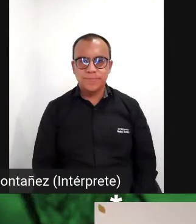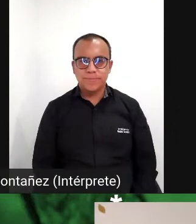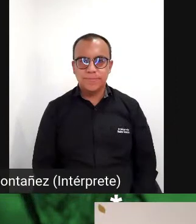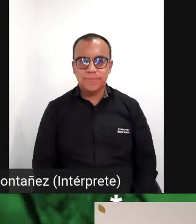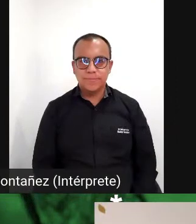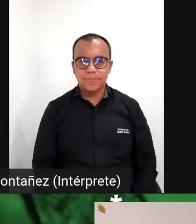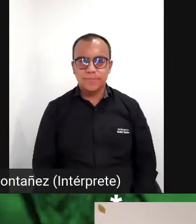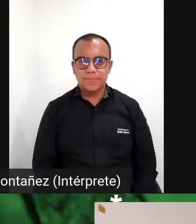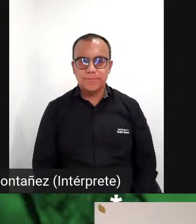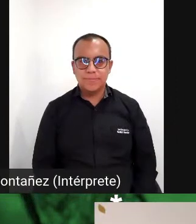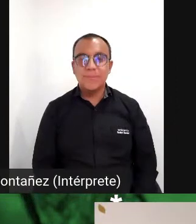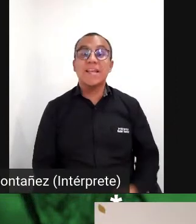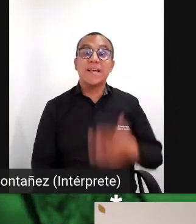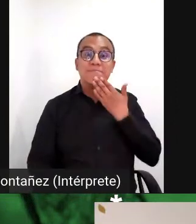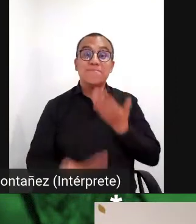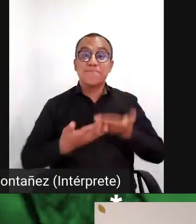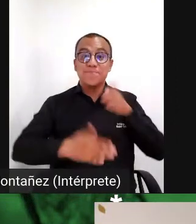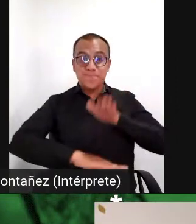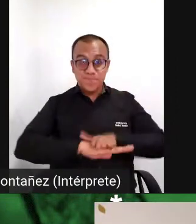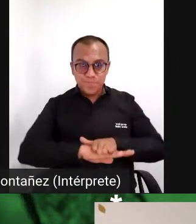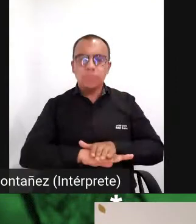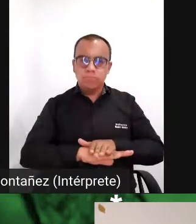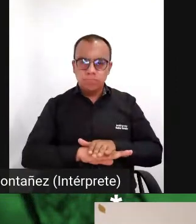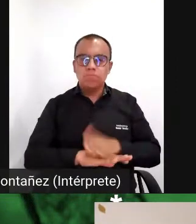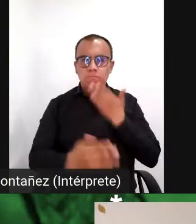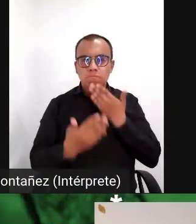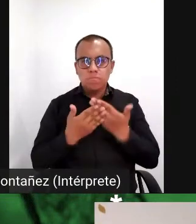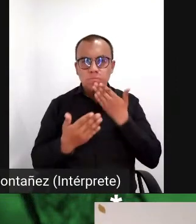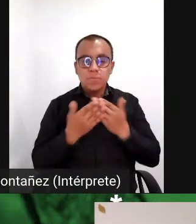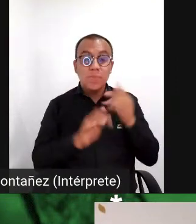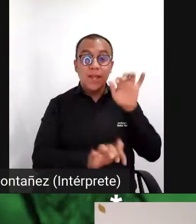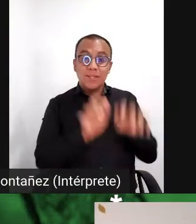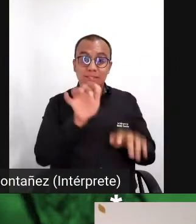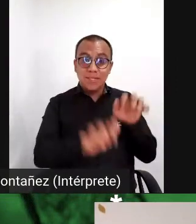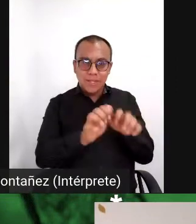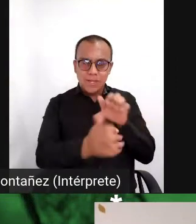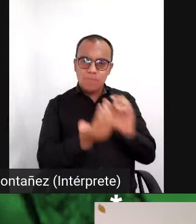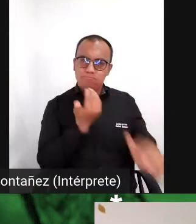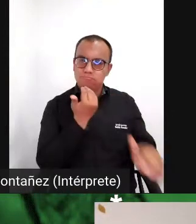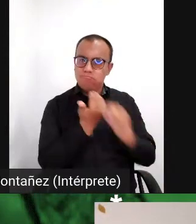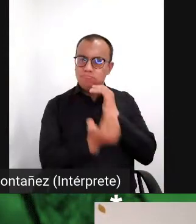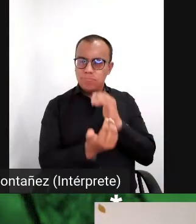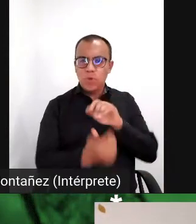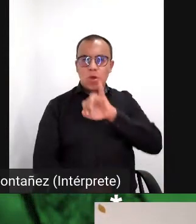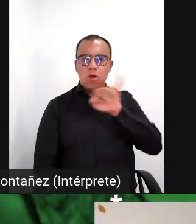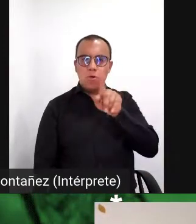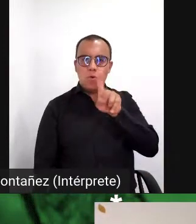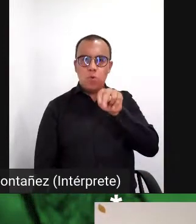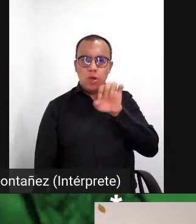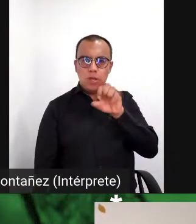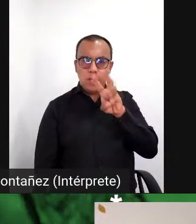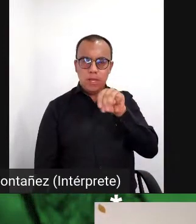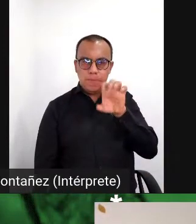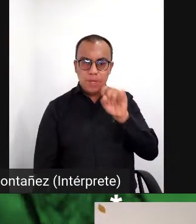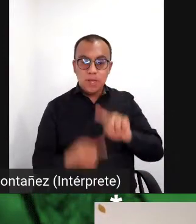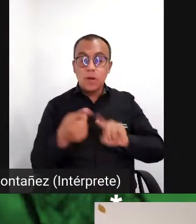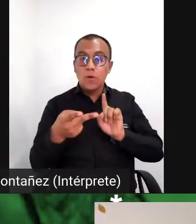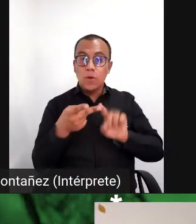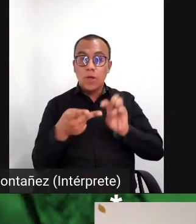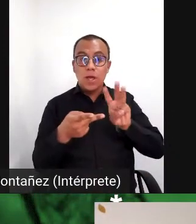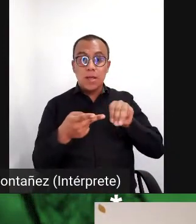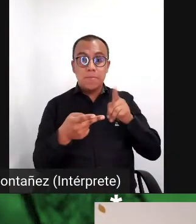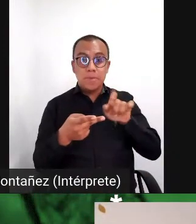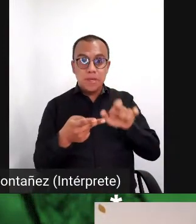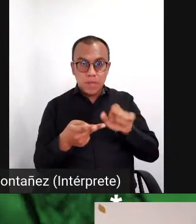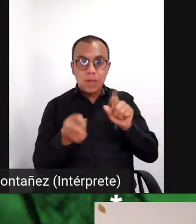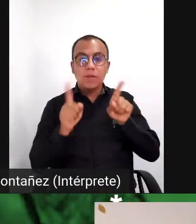Vale, buenas tardes, muchas gracias por la invitación a la secretaría, a Juan Camilo, Javier, quienes estuvieron detrás,